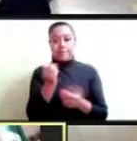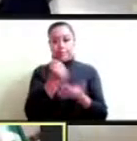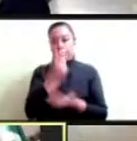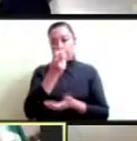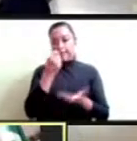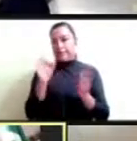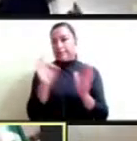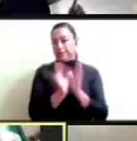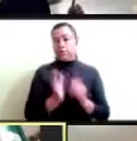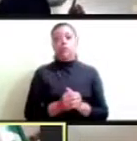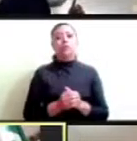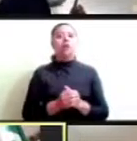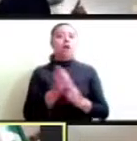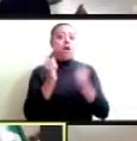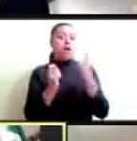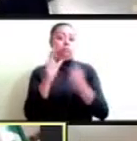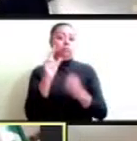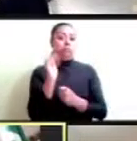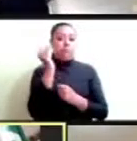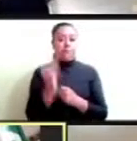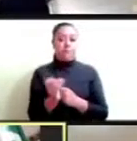amables, diputadas y diputados?